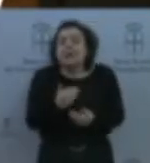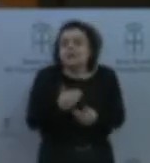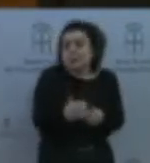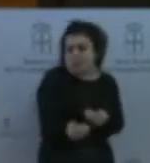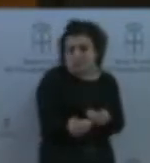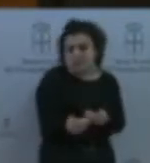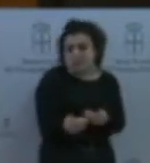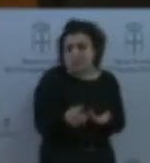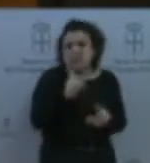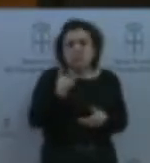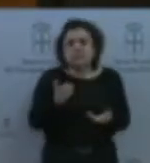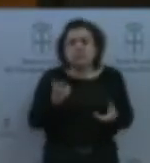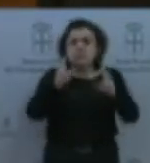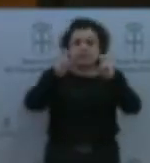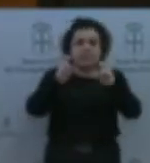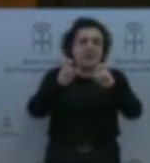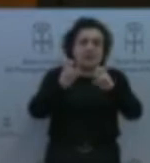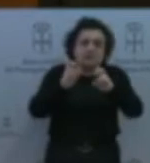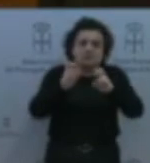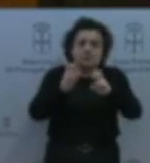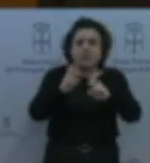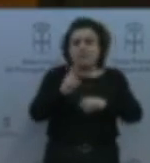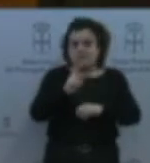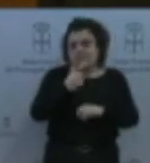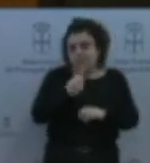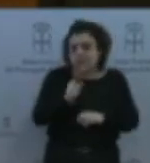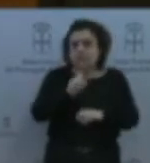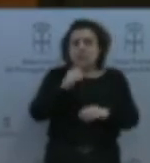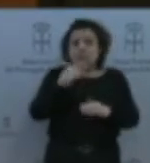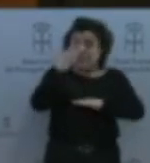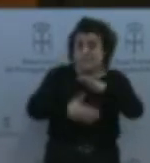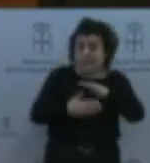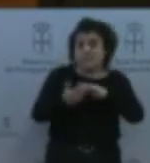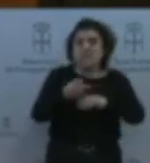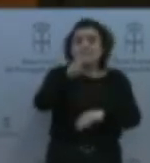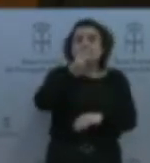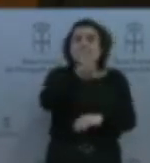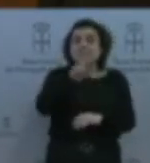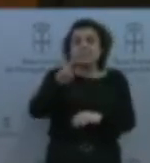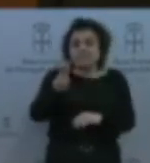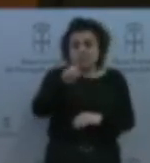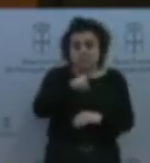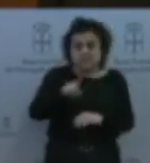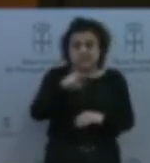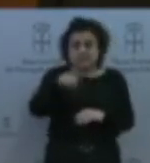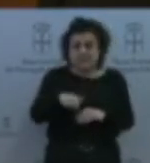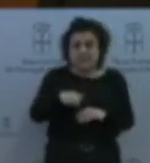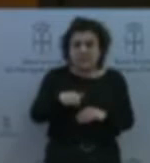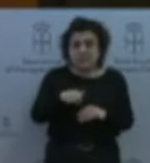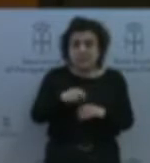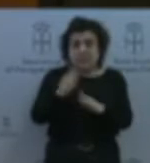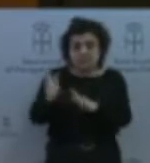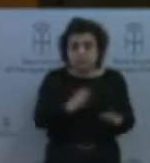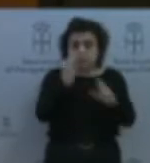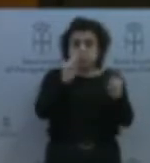son muy asustados. Queden ya menos de 22 meses de periodos de sesiones a este Parlamento. La discusión y tramitación de la ley de